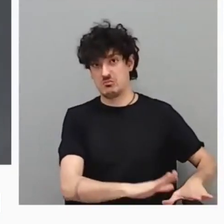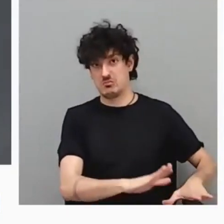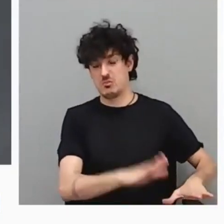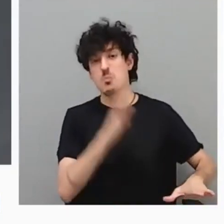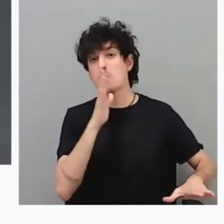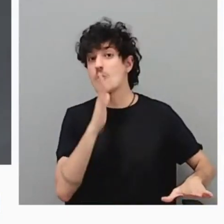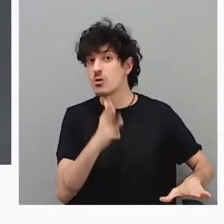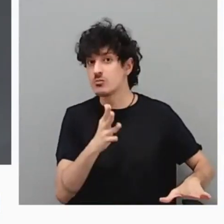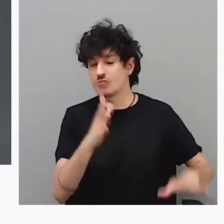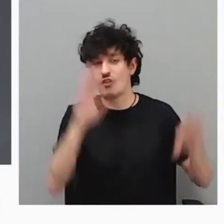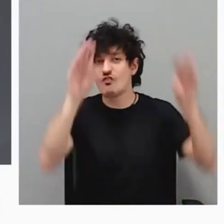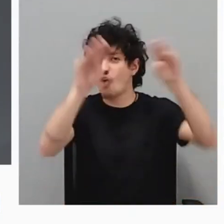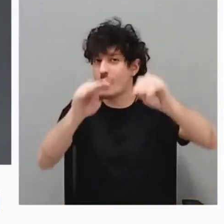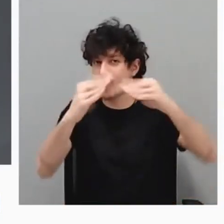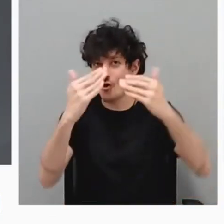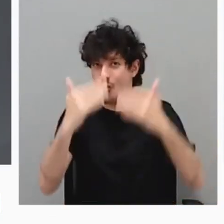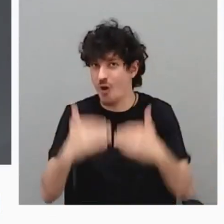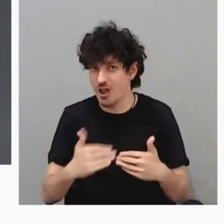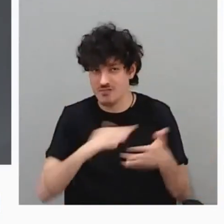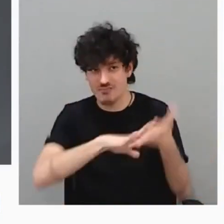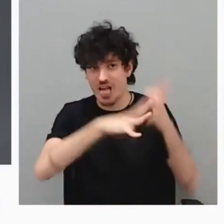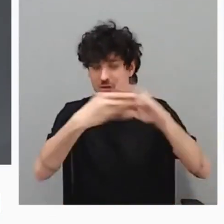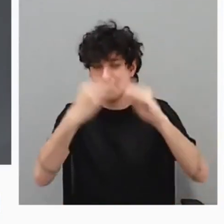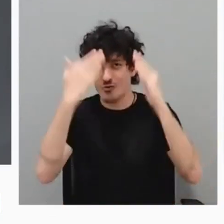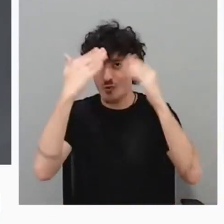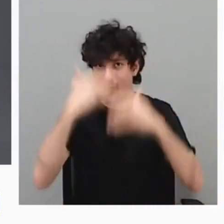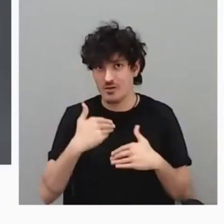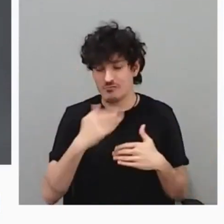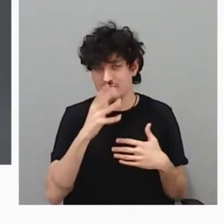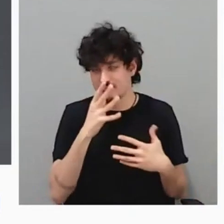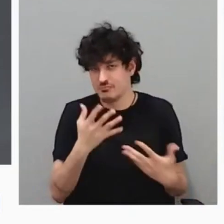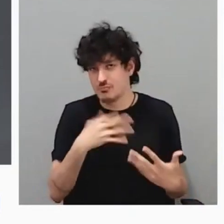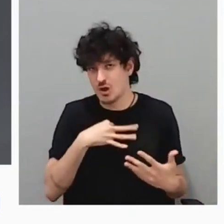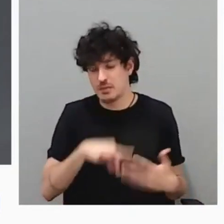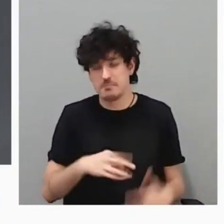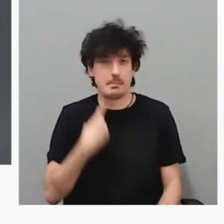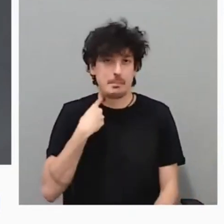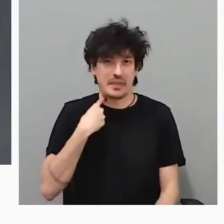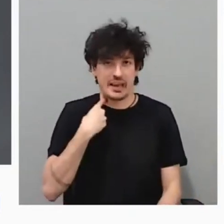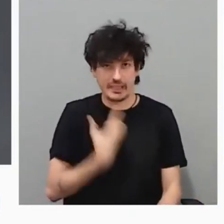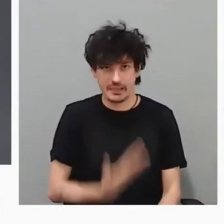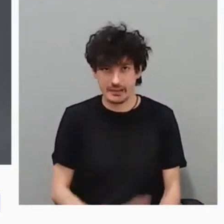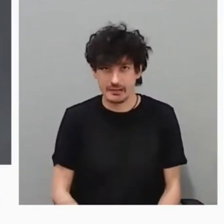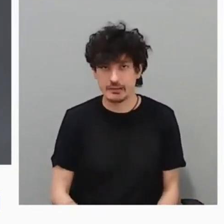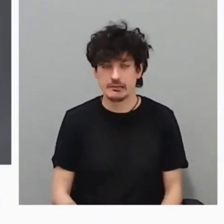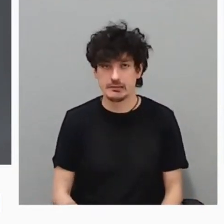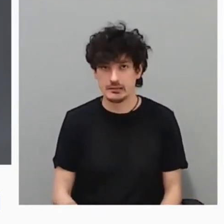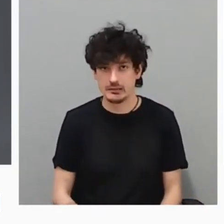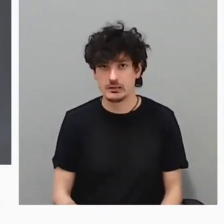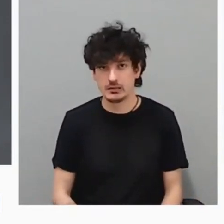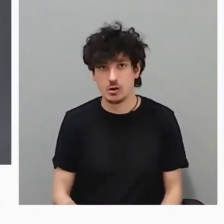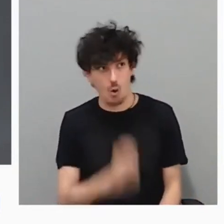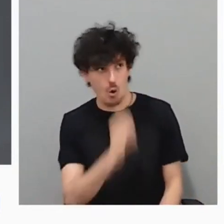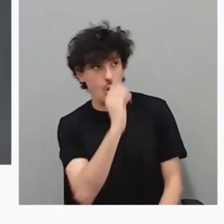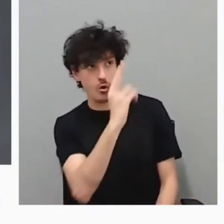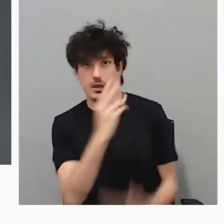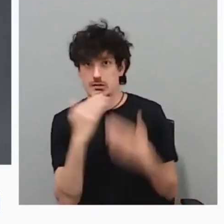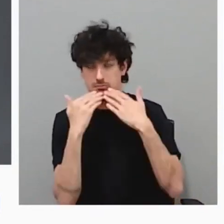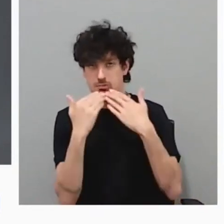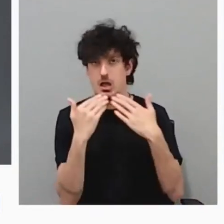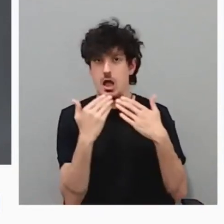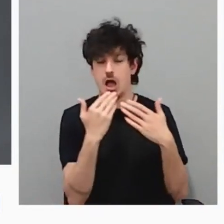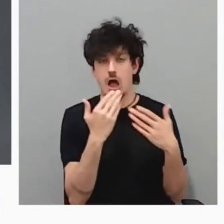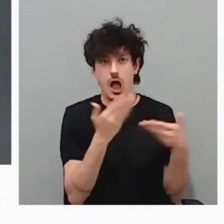por falta de adecuación, ¿no? Entonces, ok, por la ayuda que está